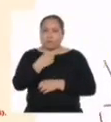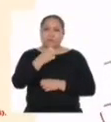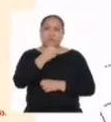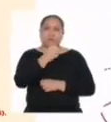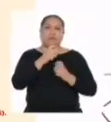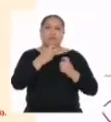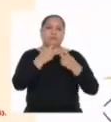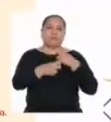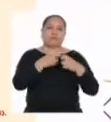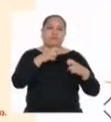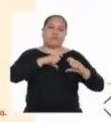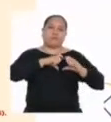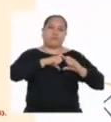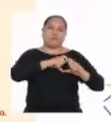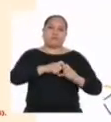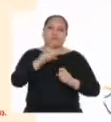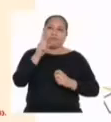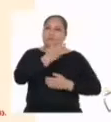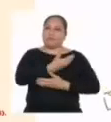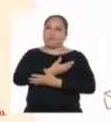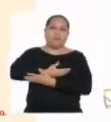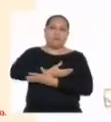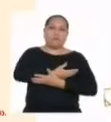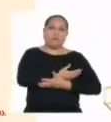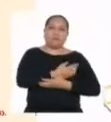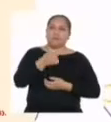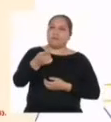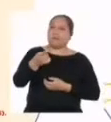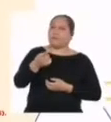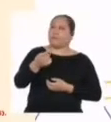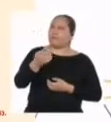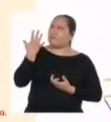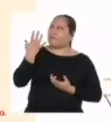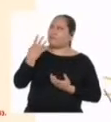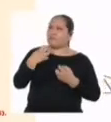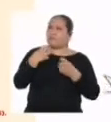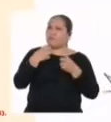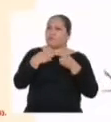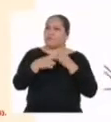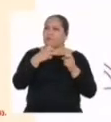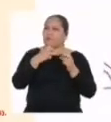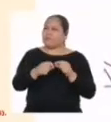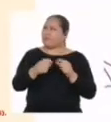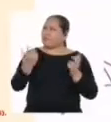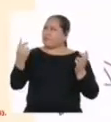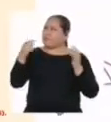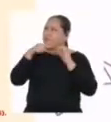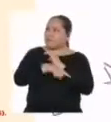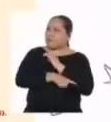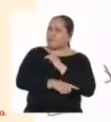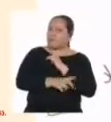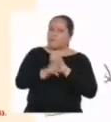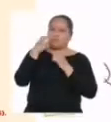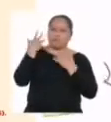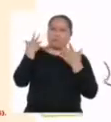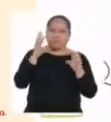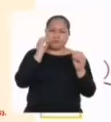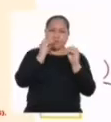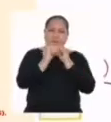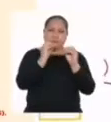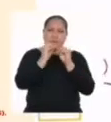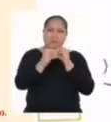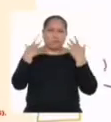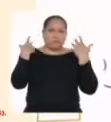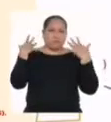cardíacas, problemas de fertilidad. Profesora, pero los daños son terribles. Entonces, se debe tomar